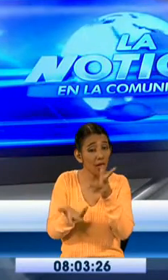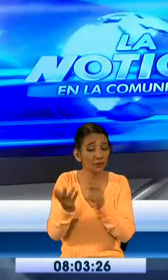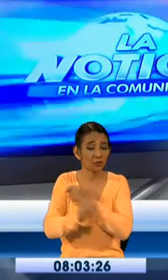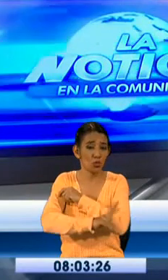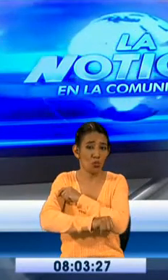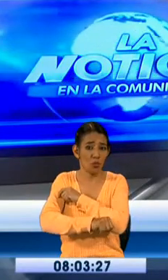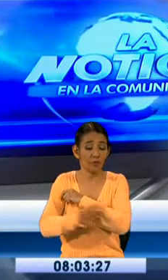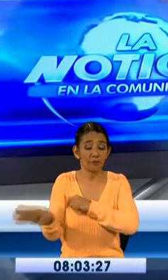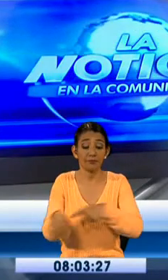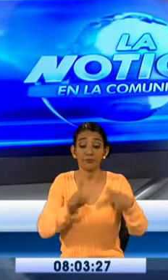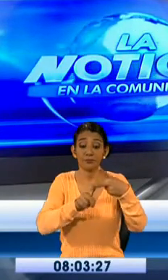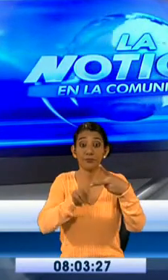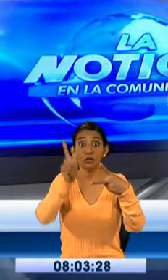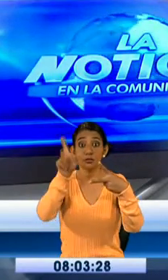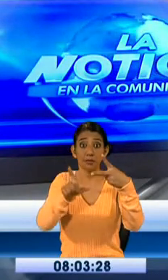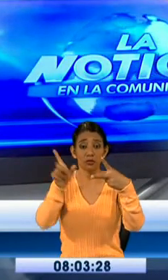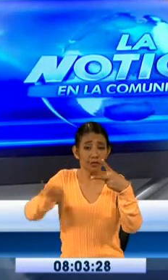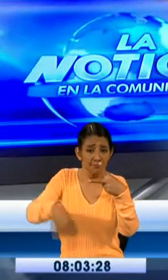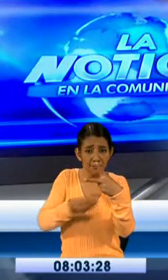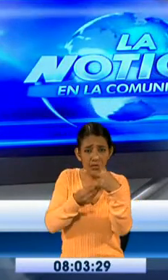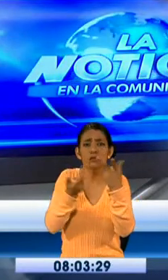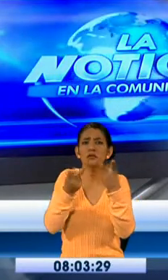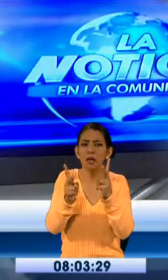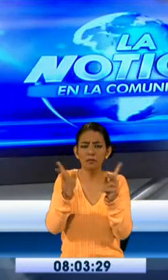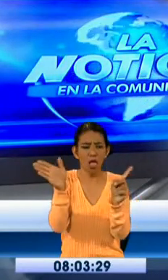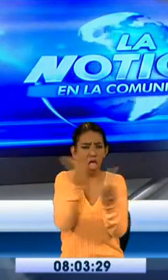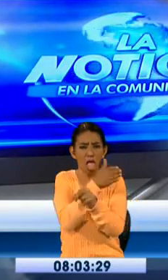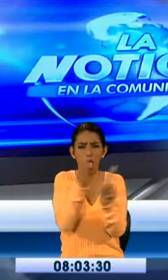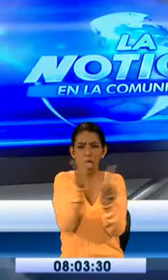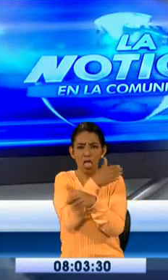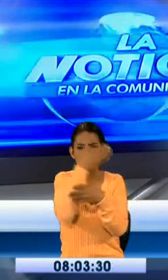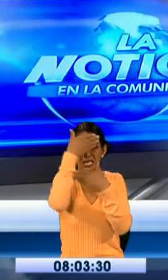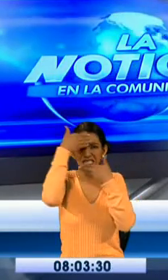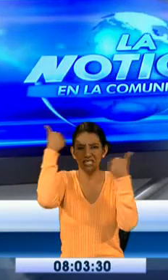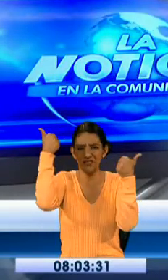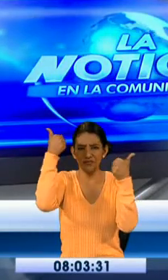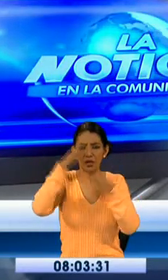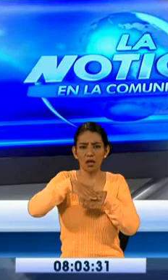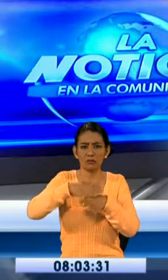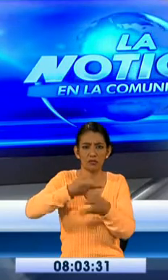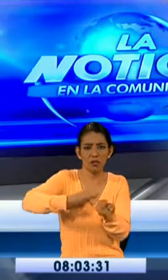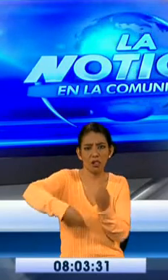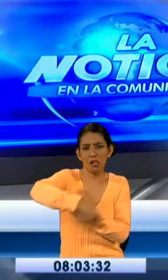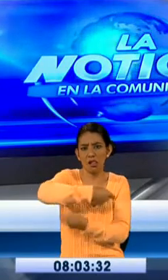2 personas más que cometían el delito de estafa bajo la modalidad del cambiazo.